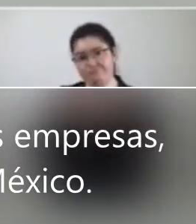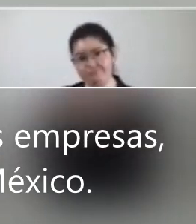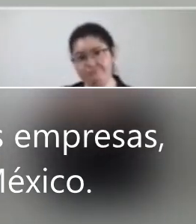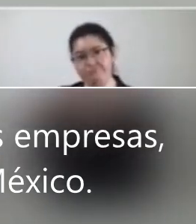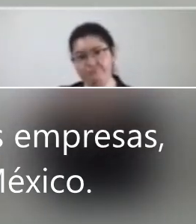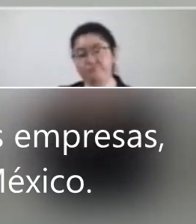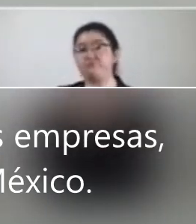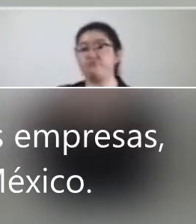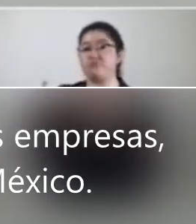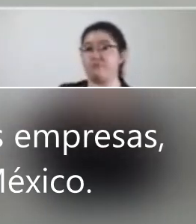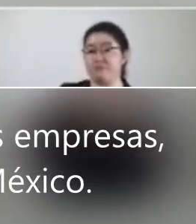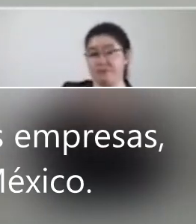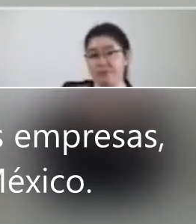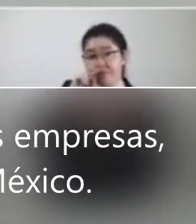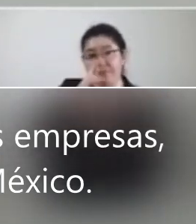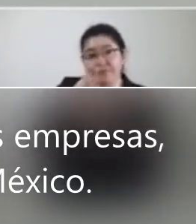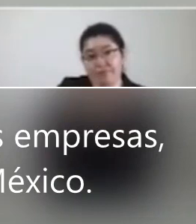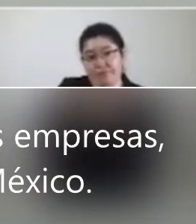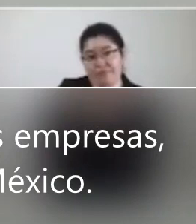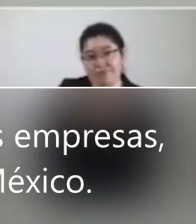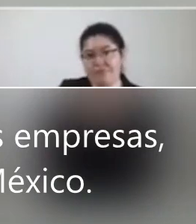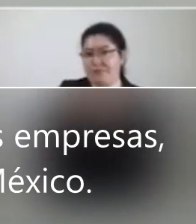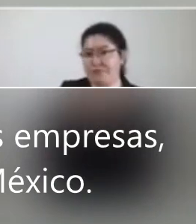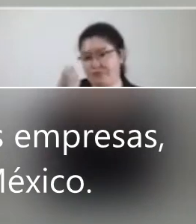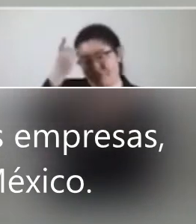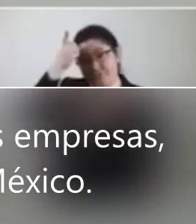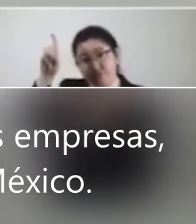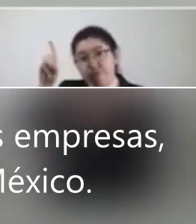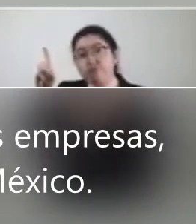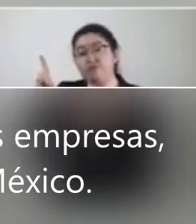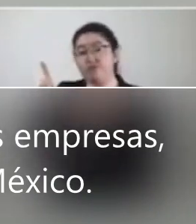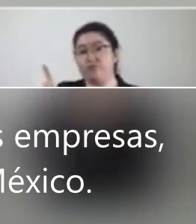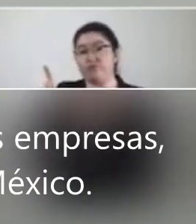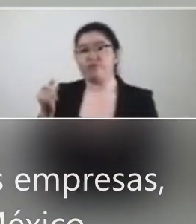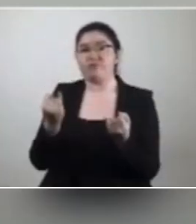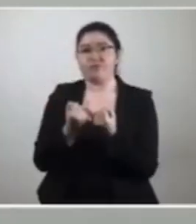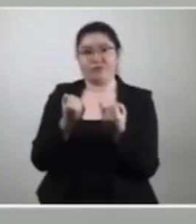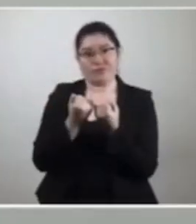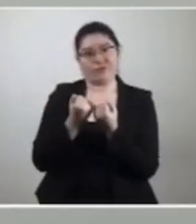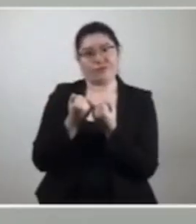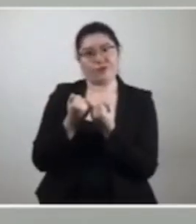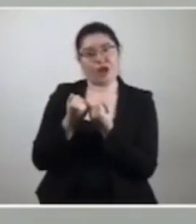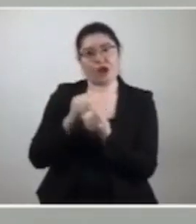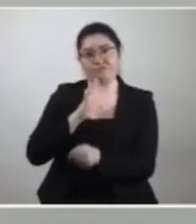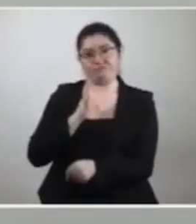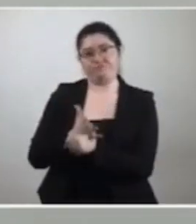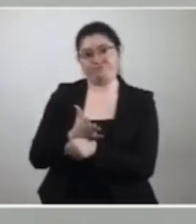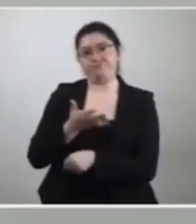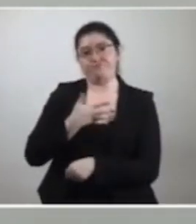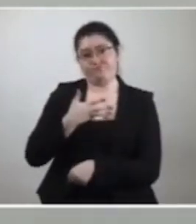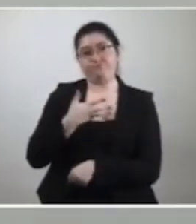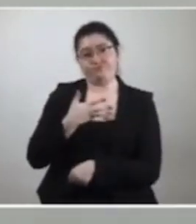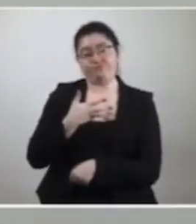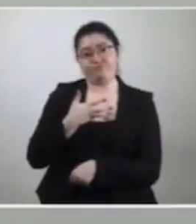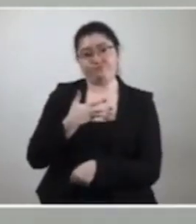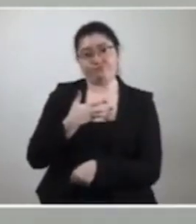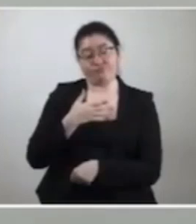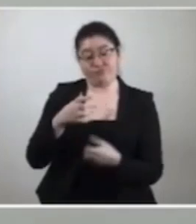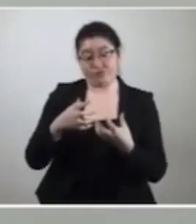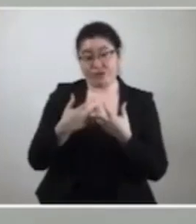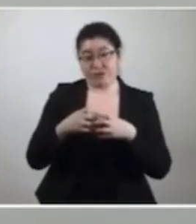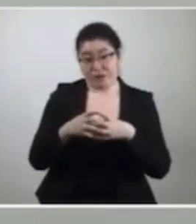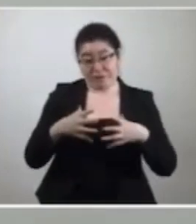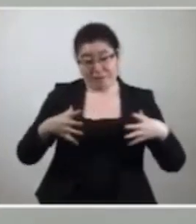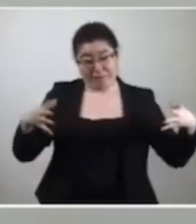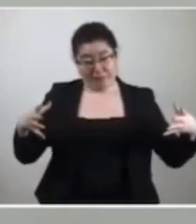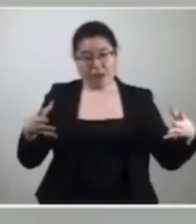los responsables de estas empresas, con los dueños, y además va a haber consecuencias en la Ciudad de México. Si es una gran empresa